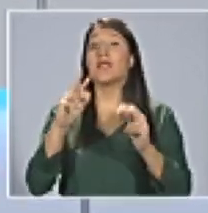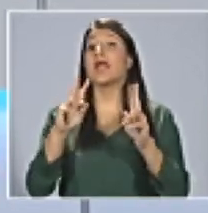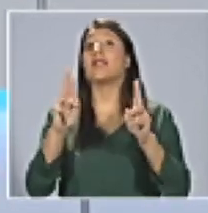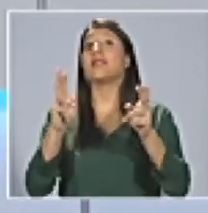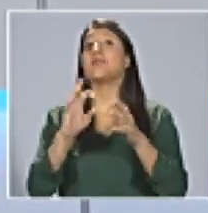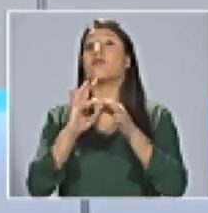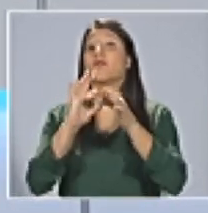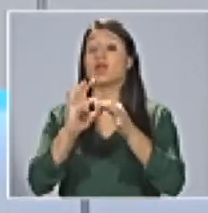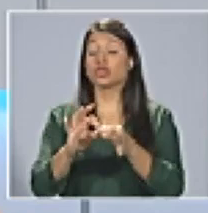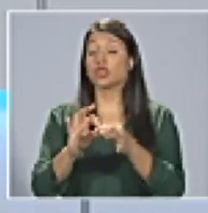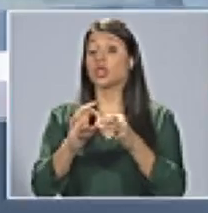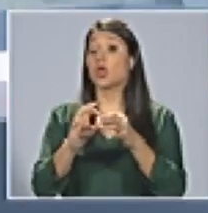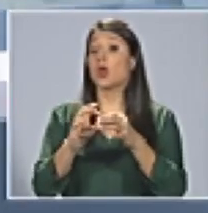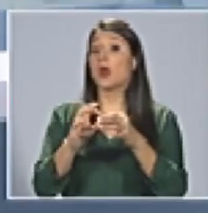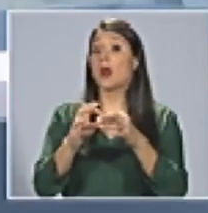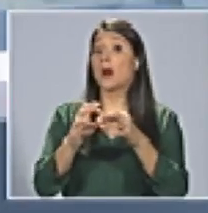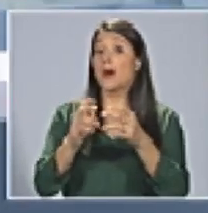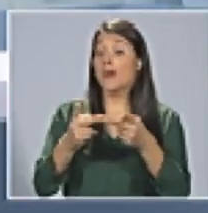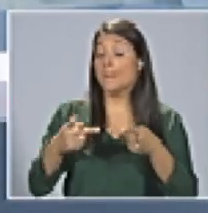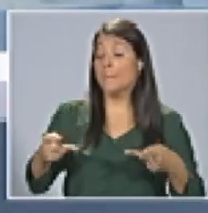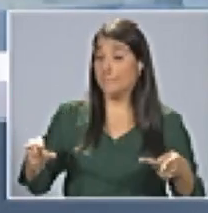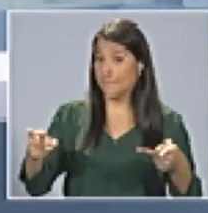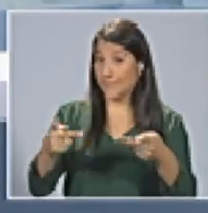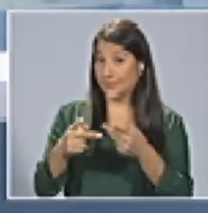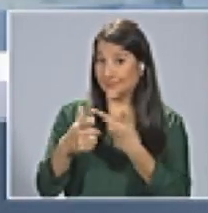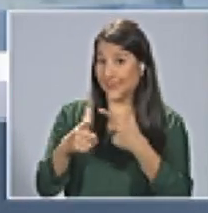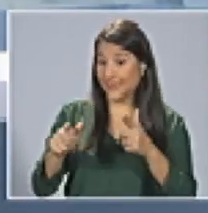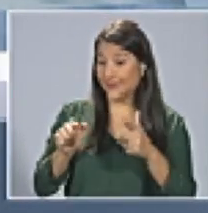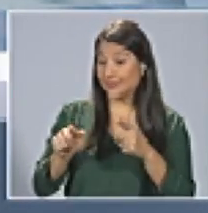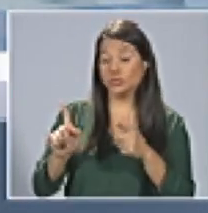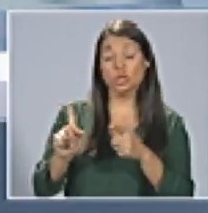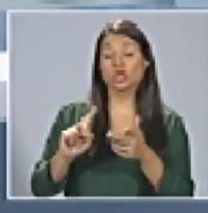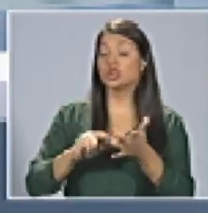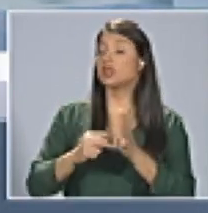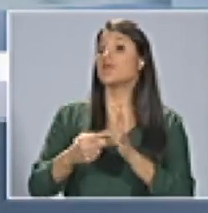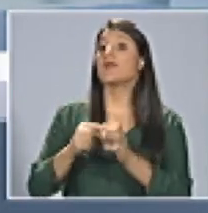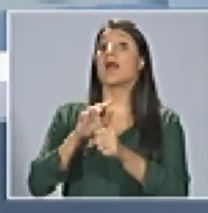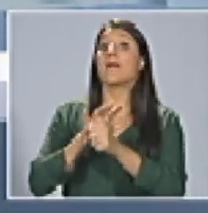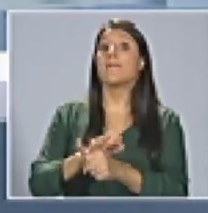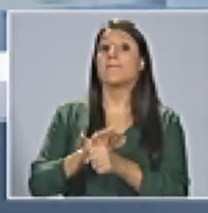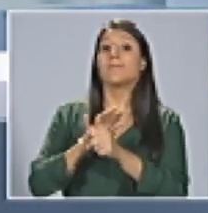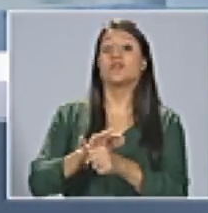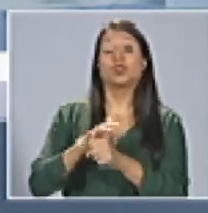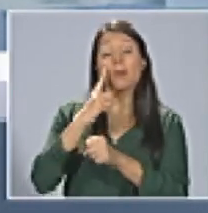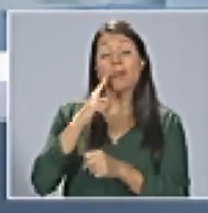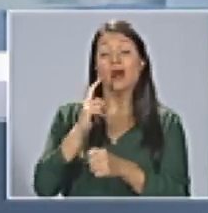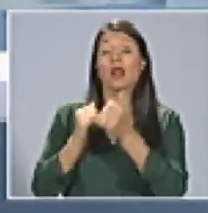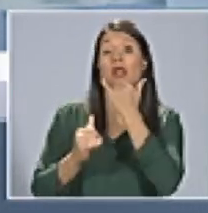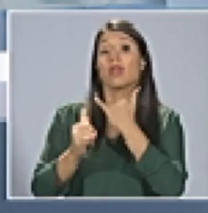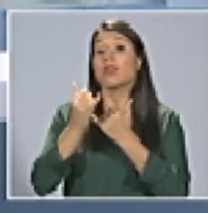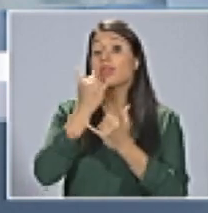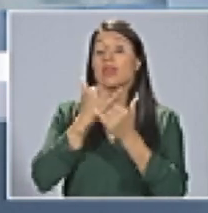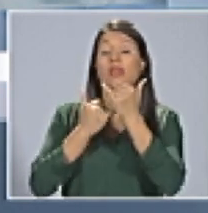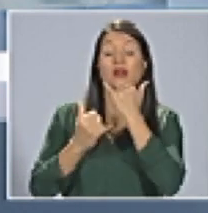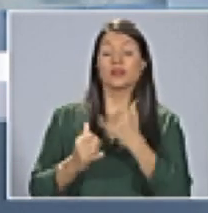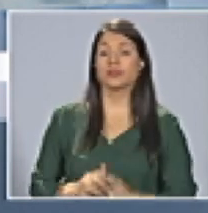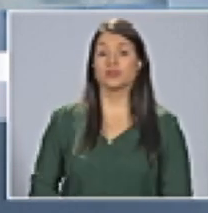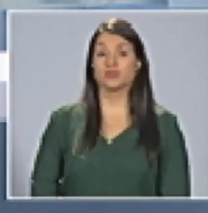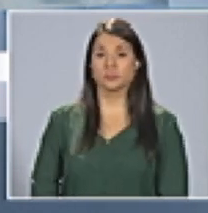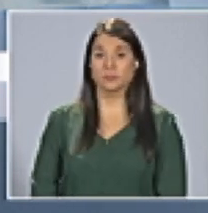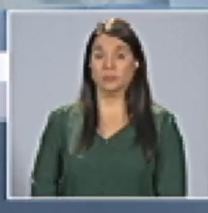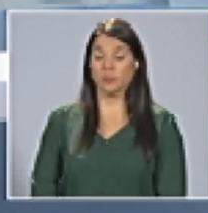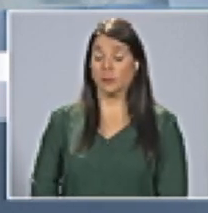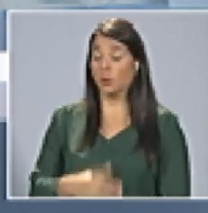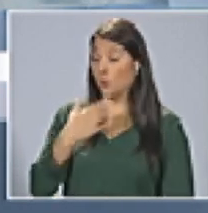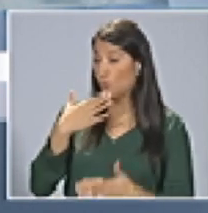las vacancias no sea una presión que genere errores a la hora de elegir a los suplentes. Bueno,